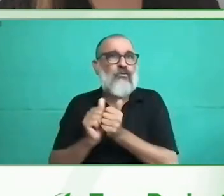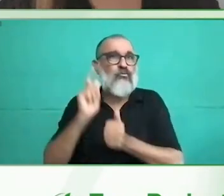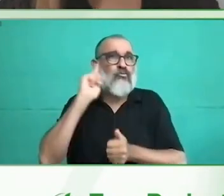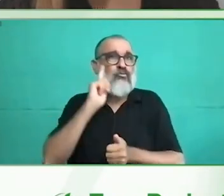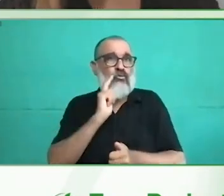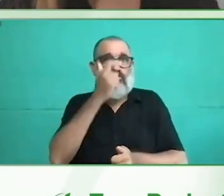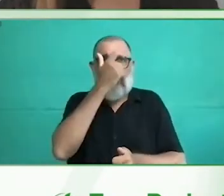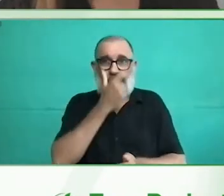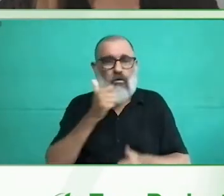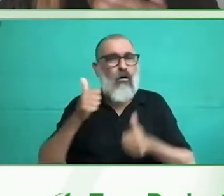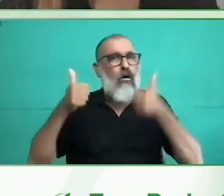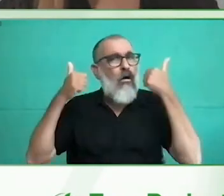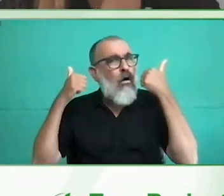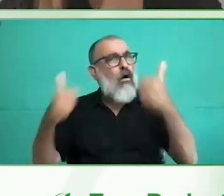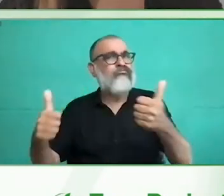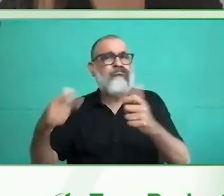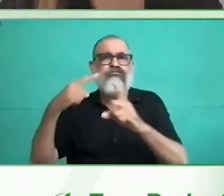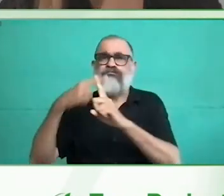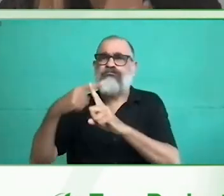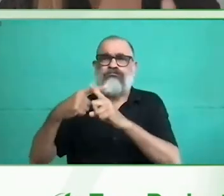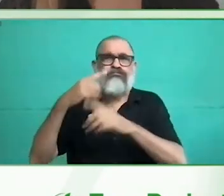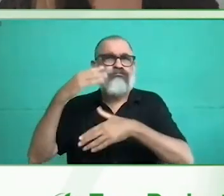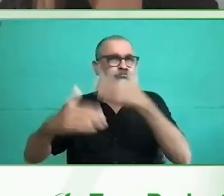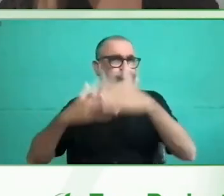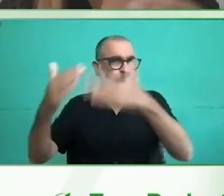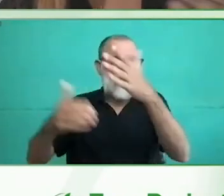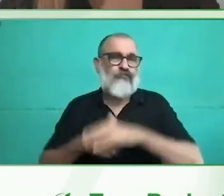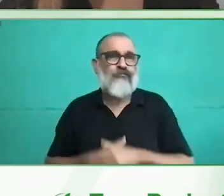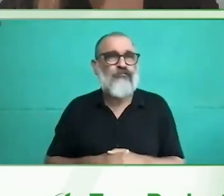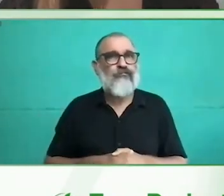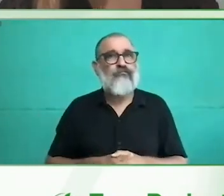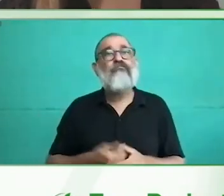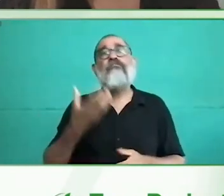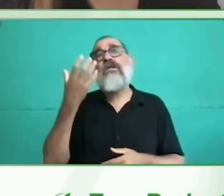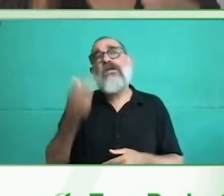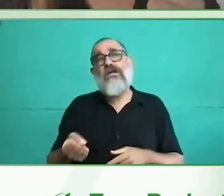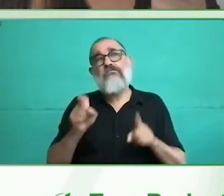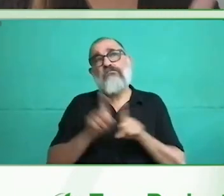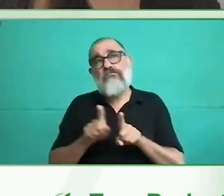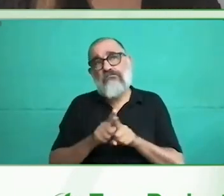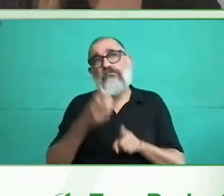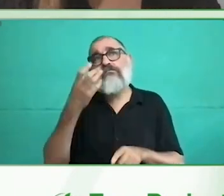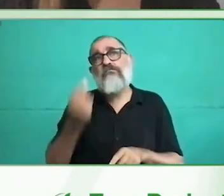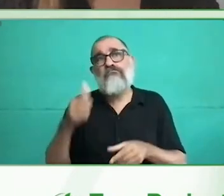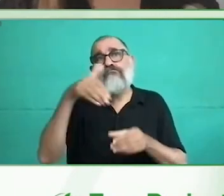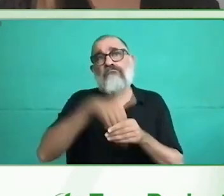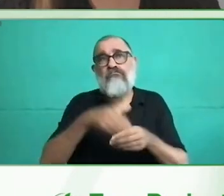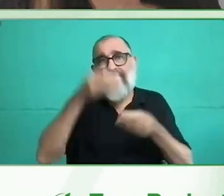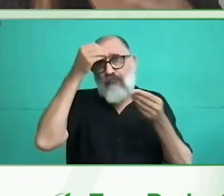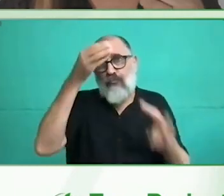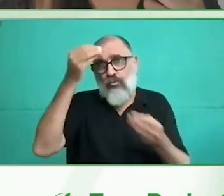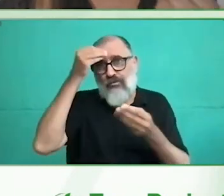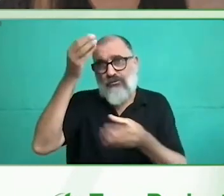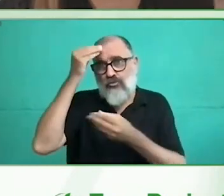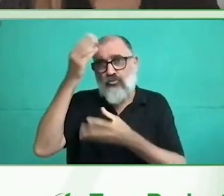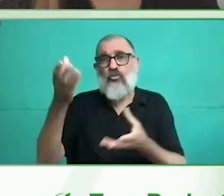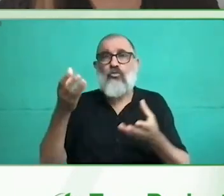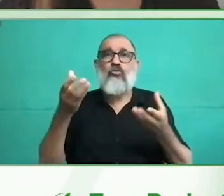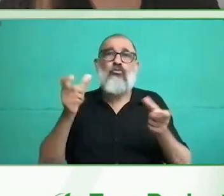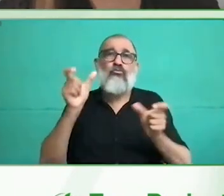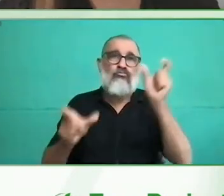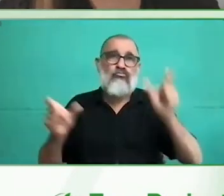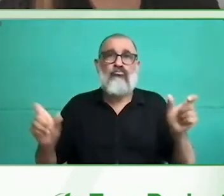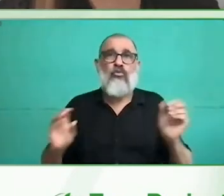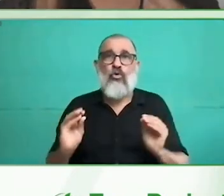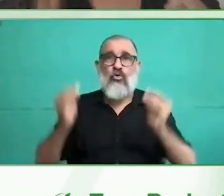en su mayoría presentan una condición de sordoceguera parcial. El uso de texturas, hemos